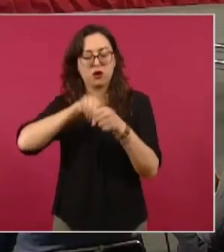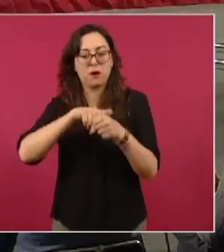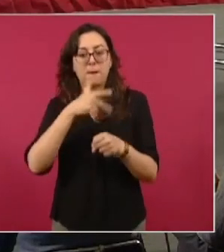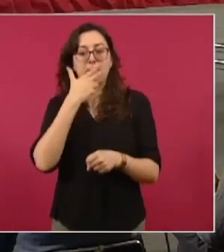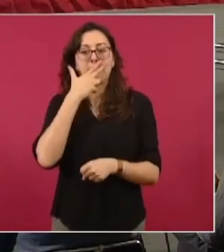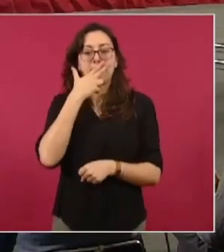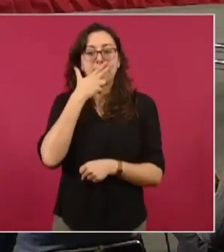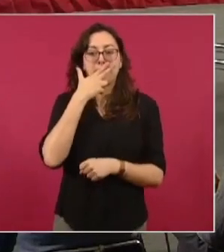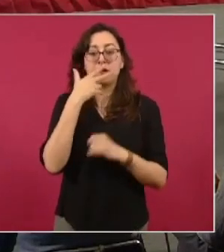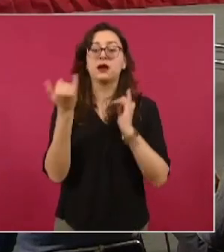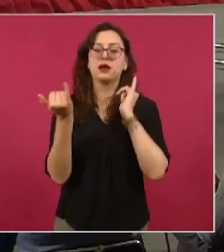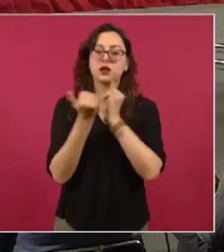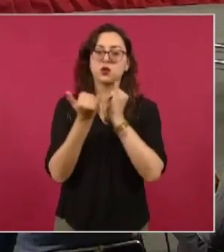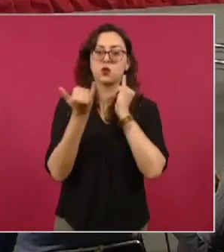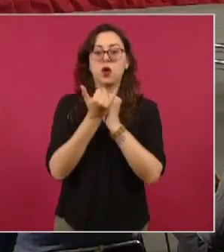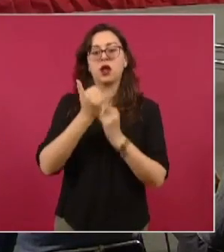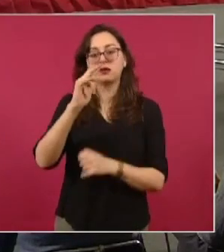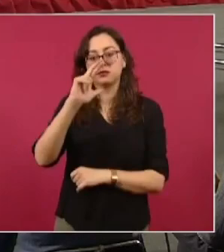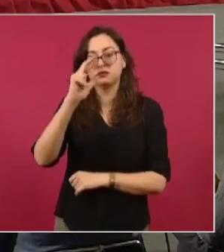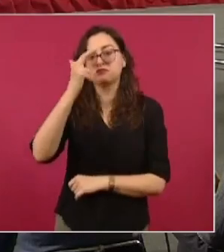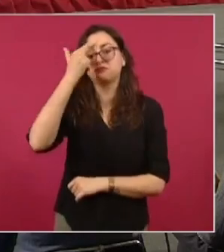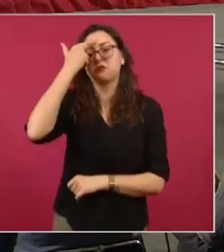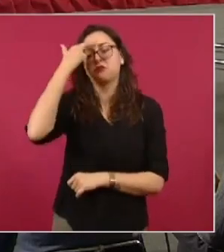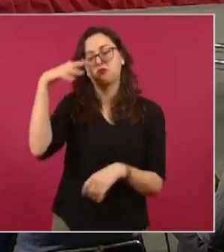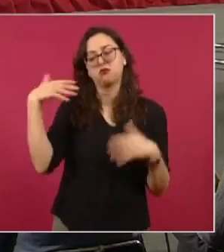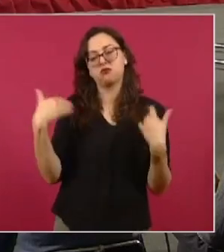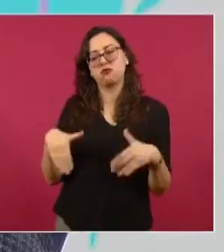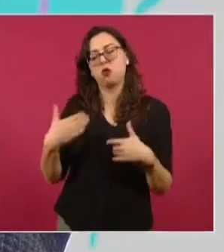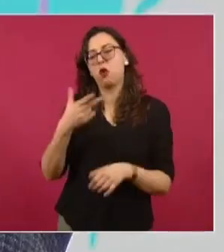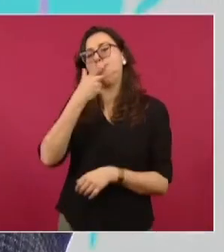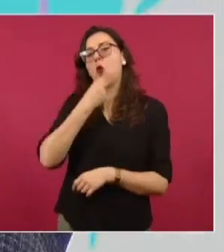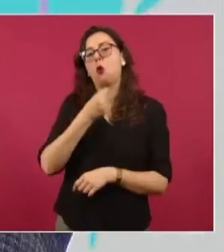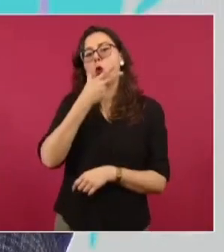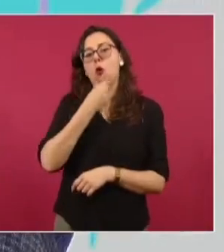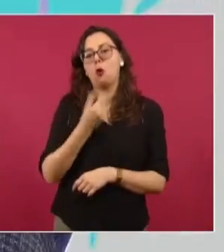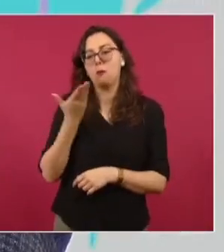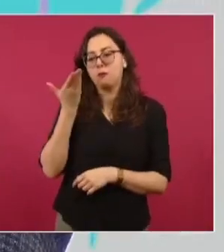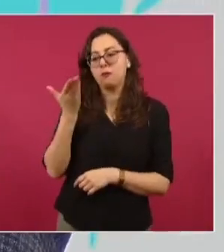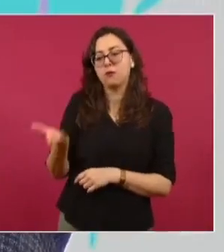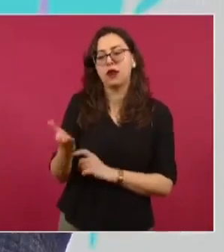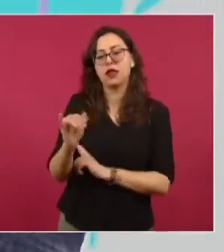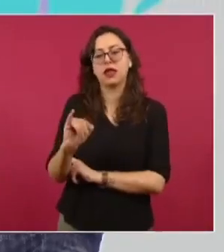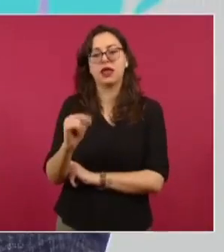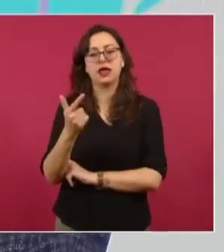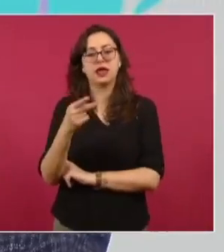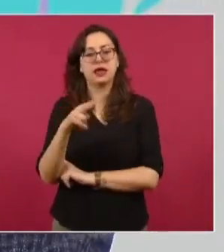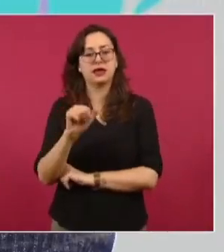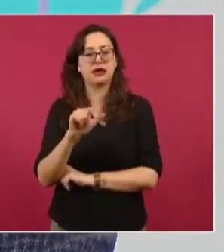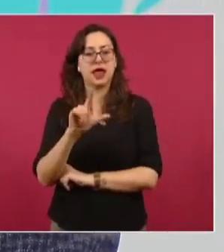actor, Ignacio López Tarso, que nos dejó en día de antier.